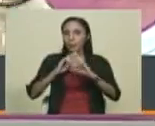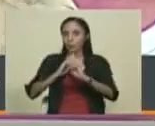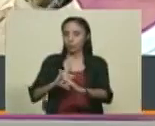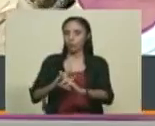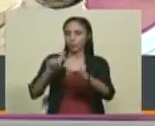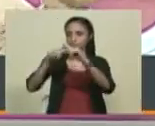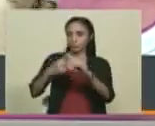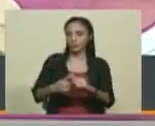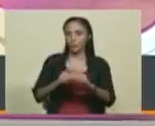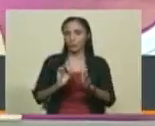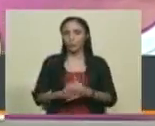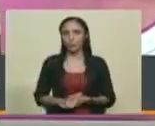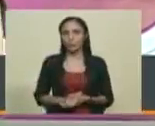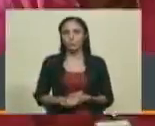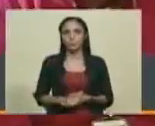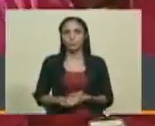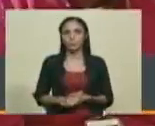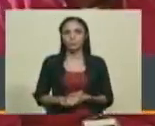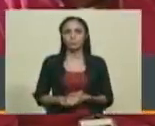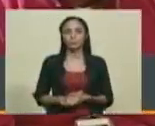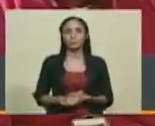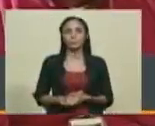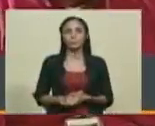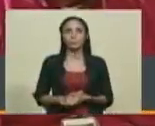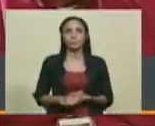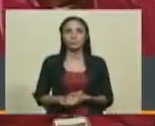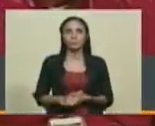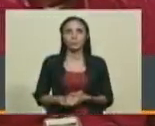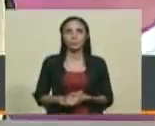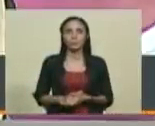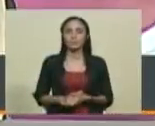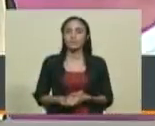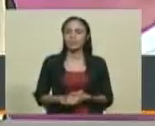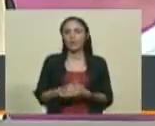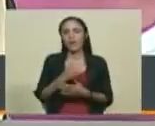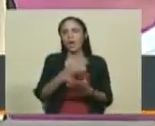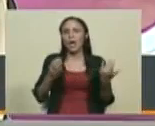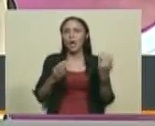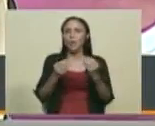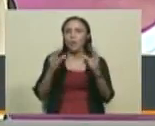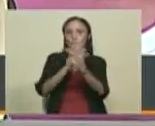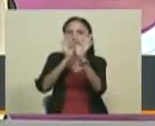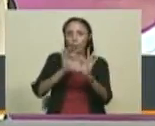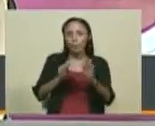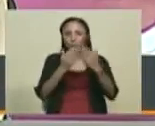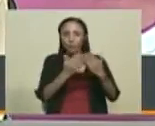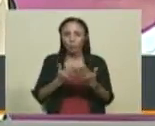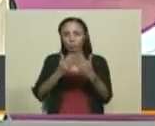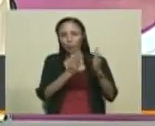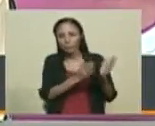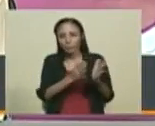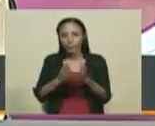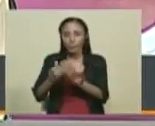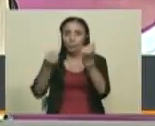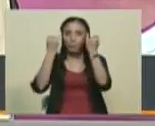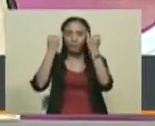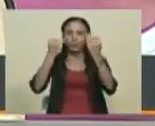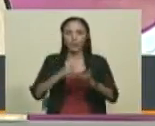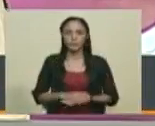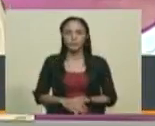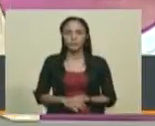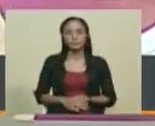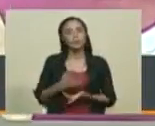Resultado, propuesta, acción. Acción, resultado. Una metodología permanente, creadora